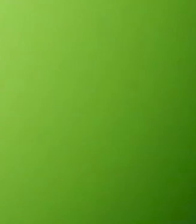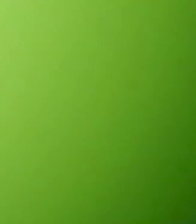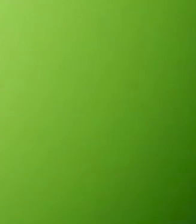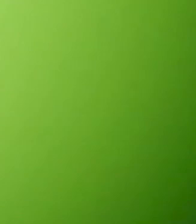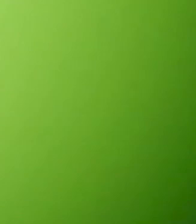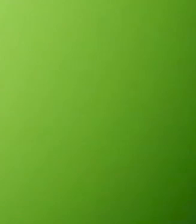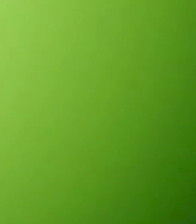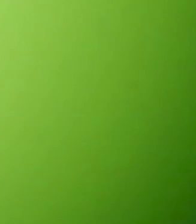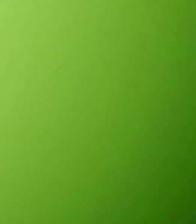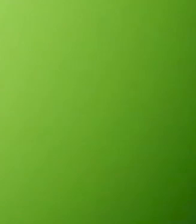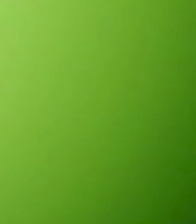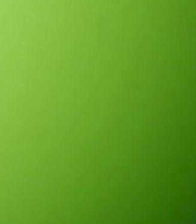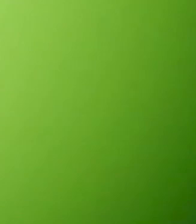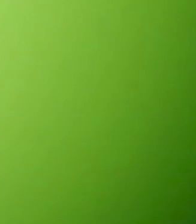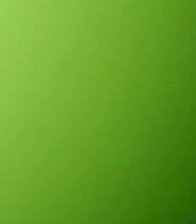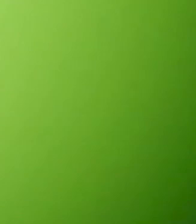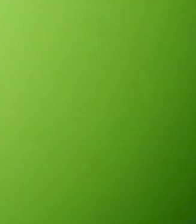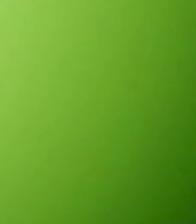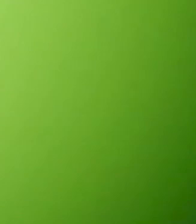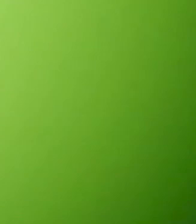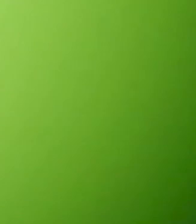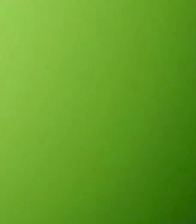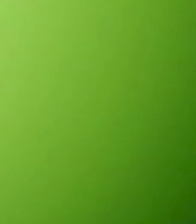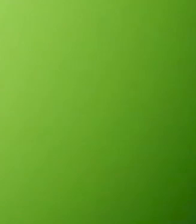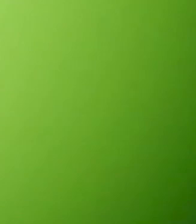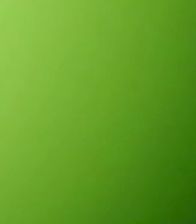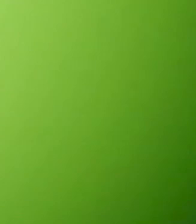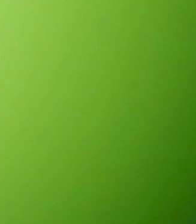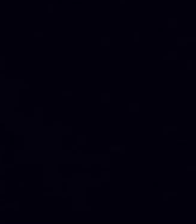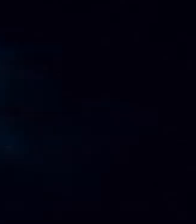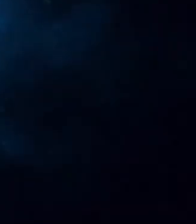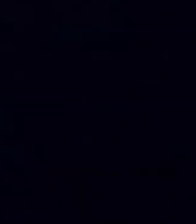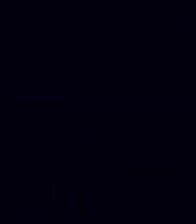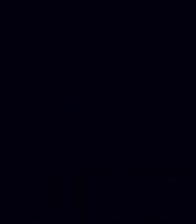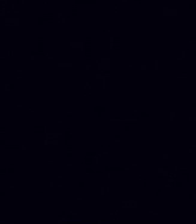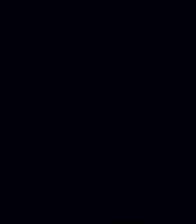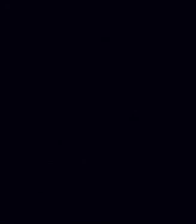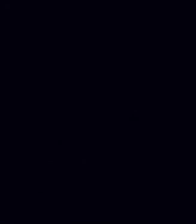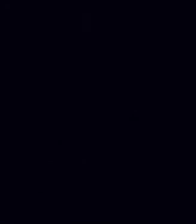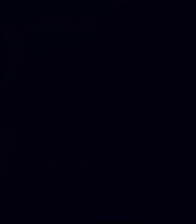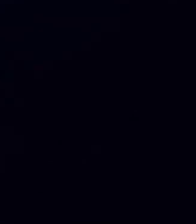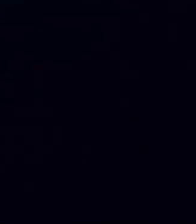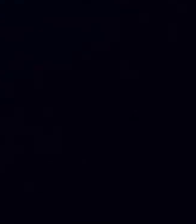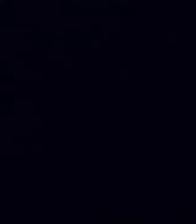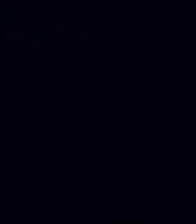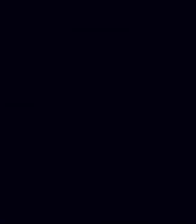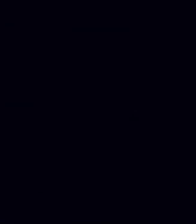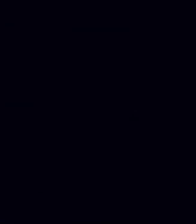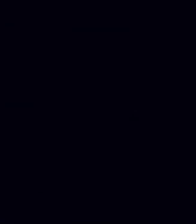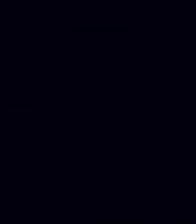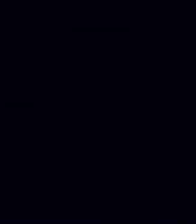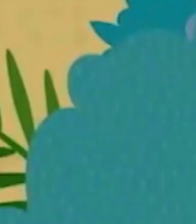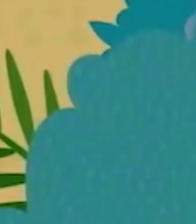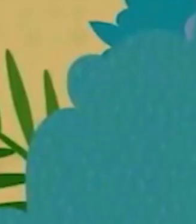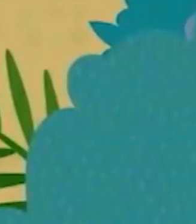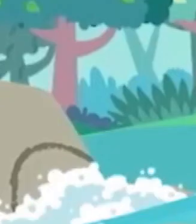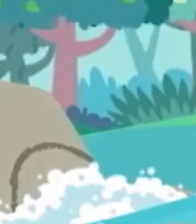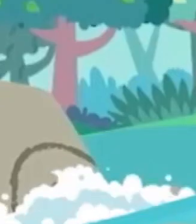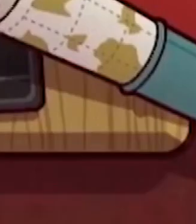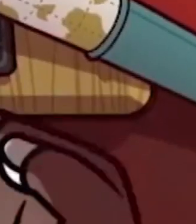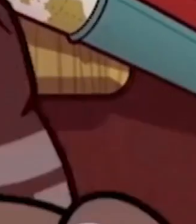vivir en un mundo afectado por la tecnología. Día Cero, los domingos a las 4 de la tarde, aquí en 13, Costa